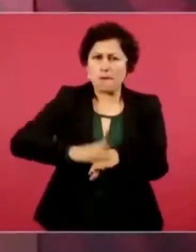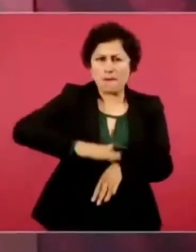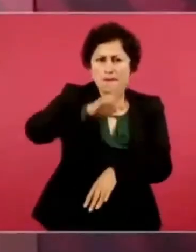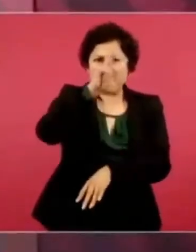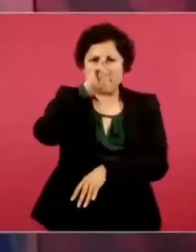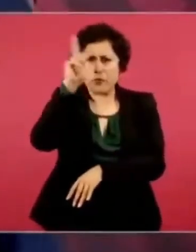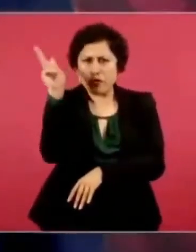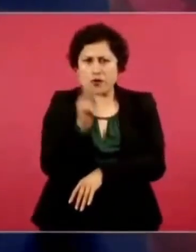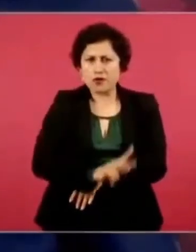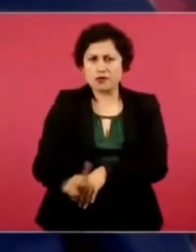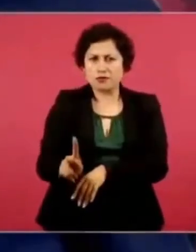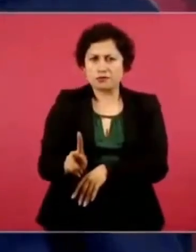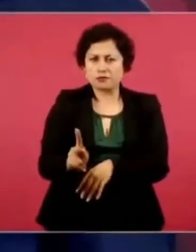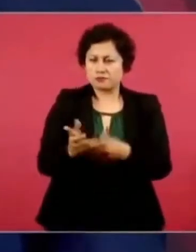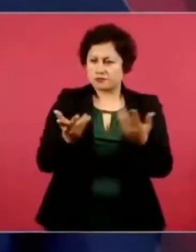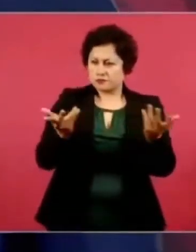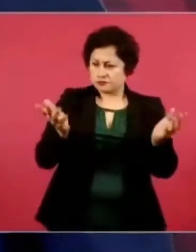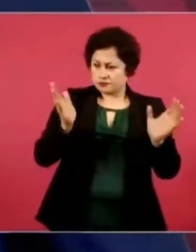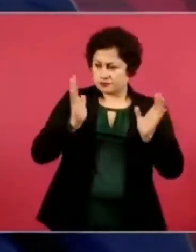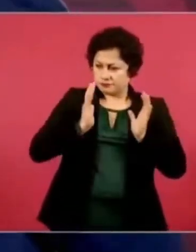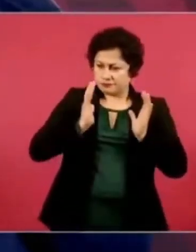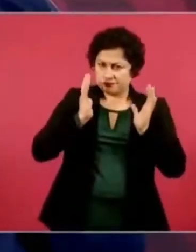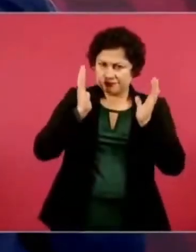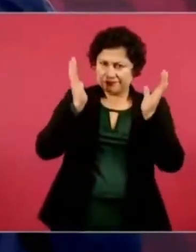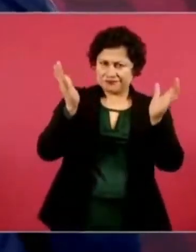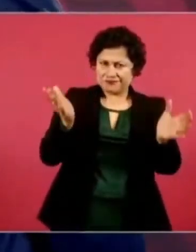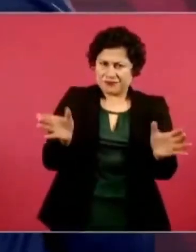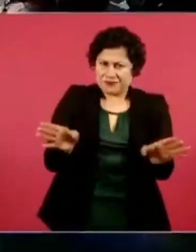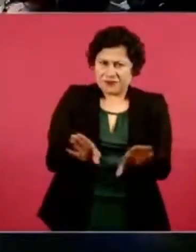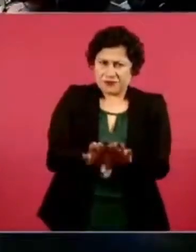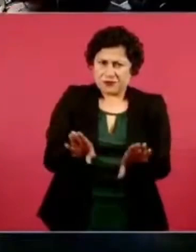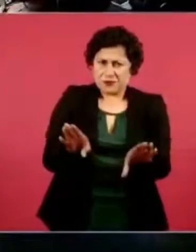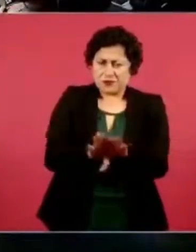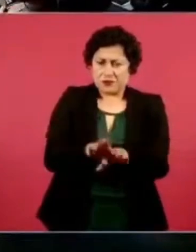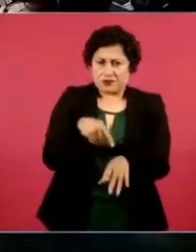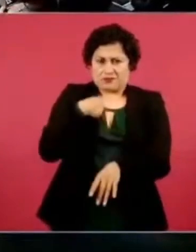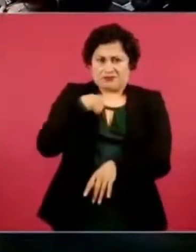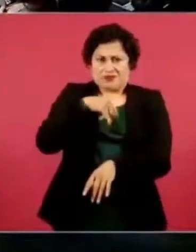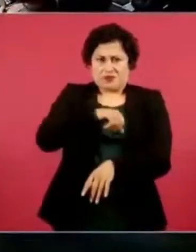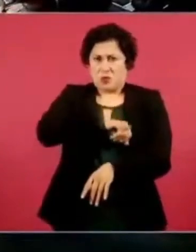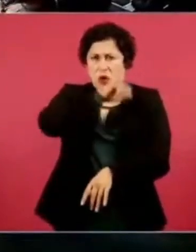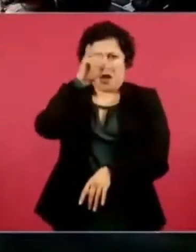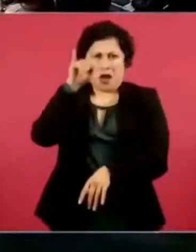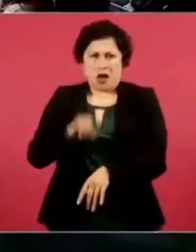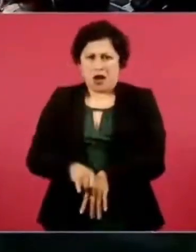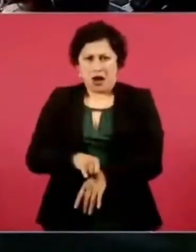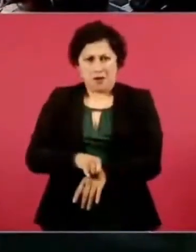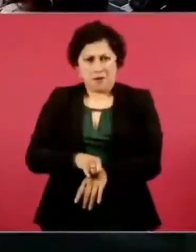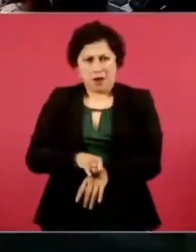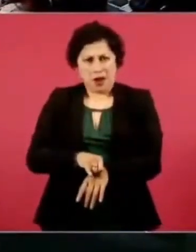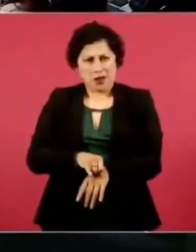No es lógico. Si yo no, no, no es lógico, he permitido la represión,